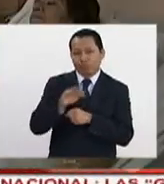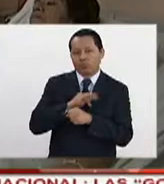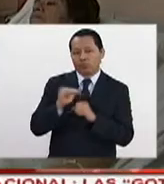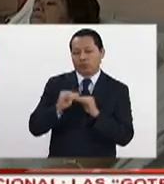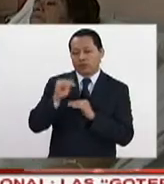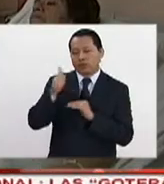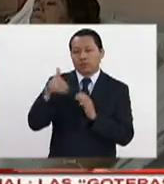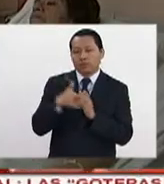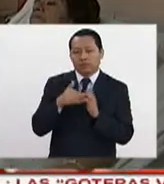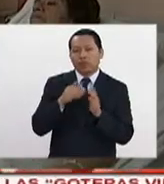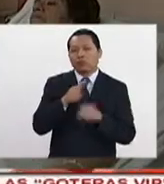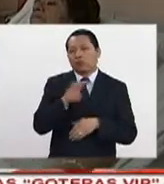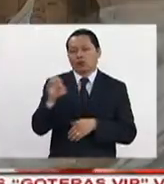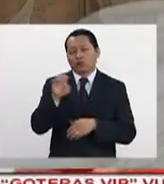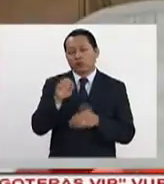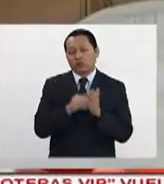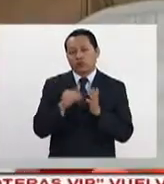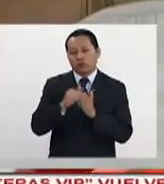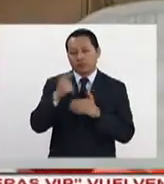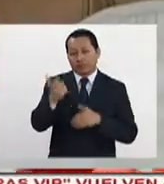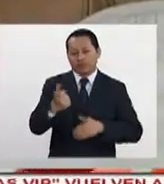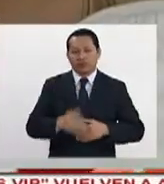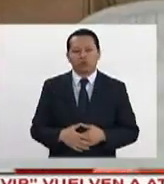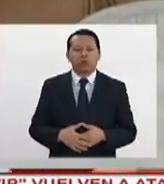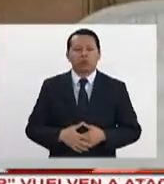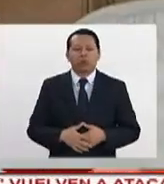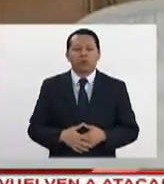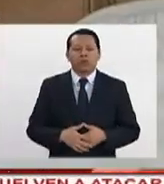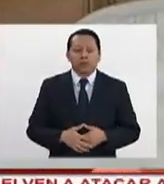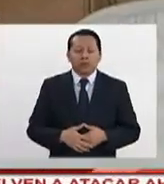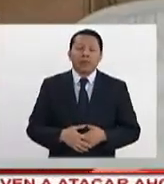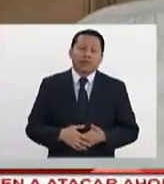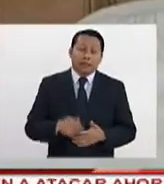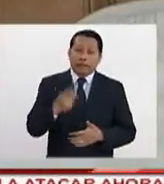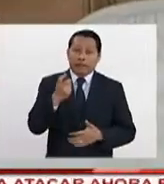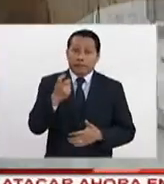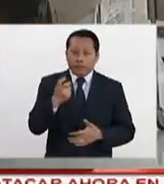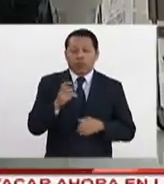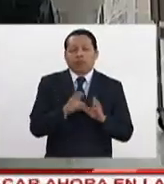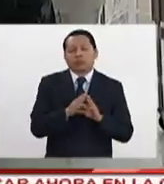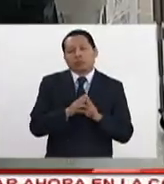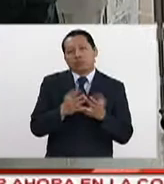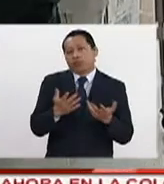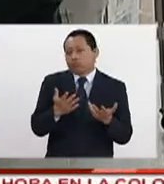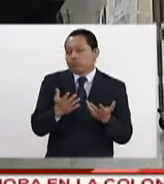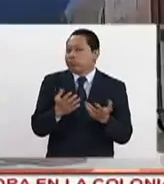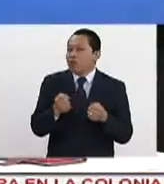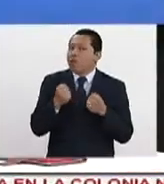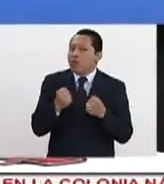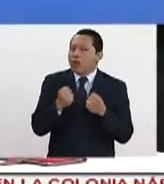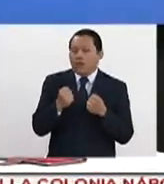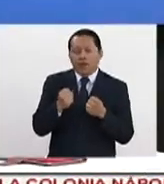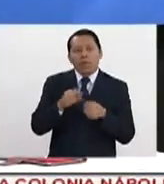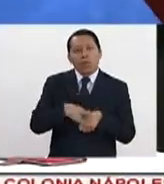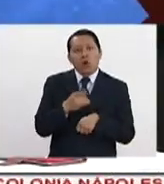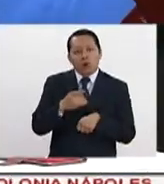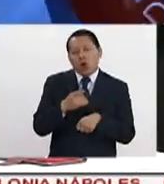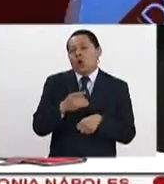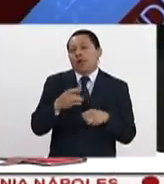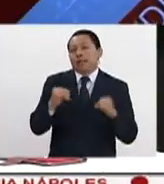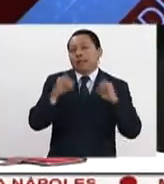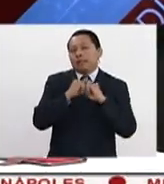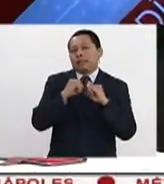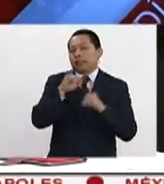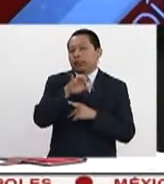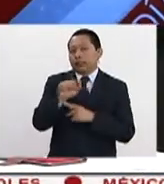los 6.400 millones de pesos. Que no es cualquier cosa cuando se trata de una institución de ese tamaño, en